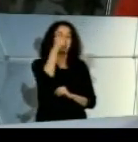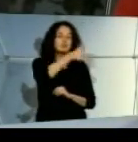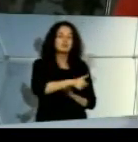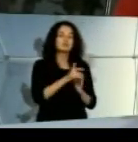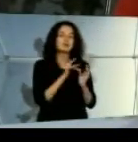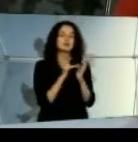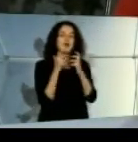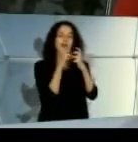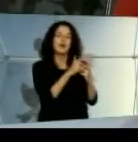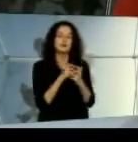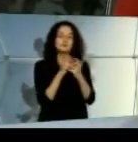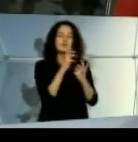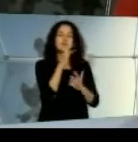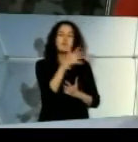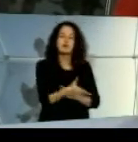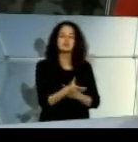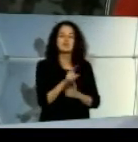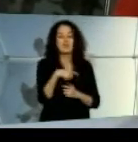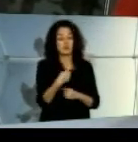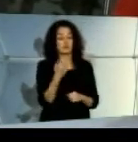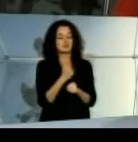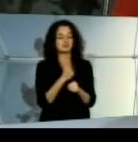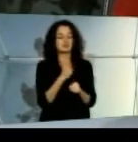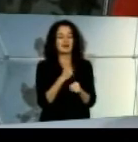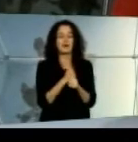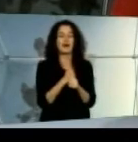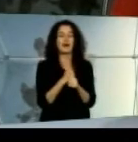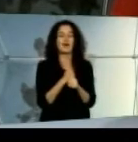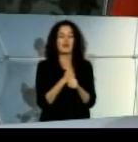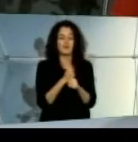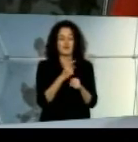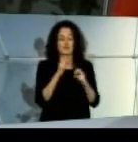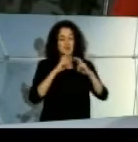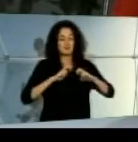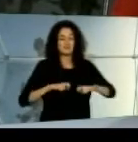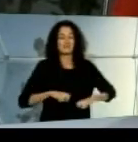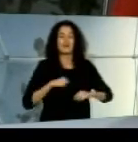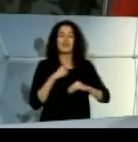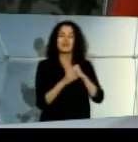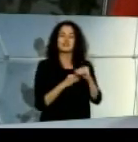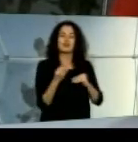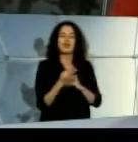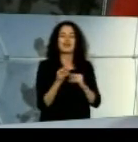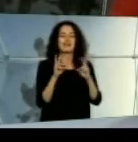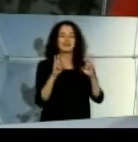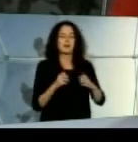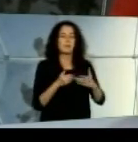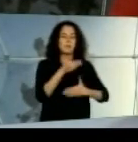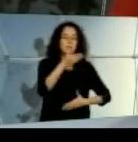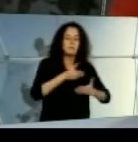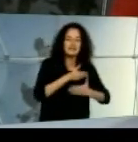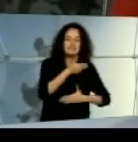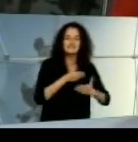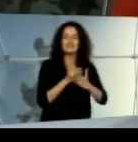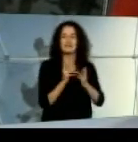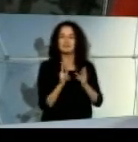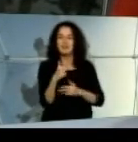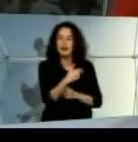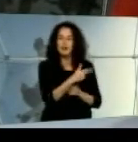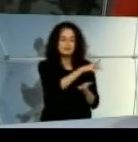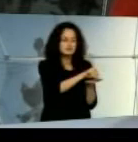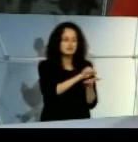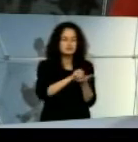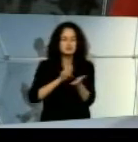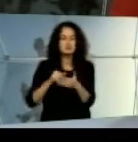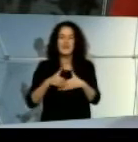eso la parte del trabajo luego lo que ha hecho es ir recogiendo documentación en prensa de revistas de sordos, del Diario de